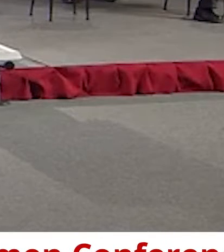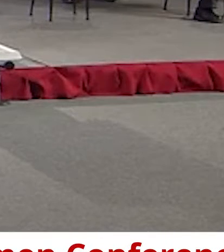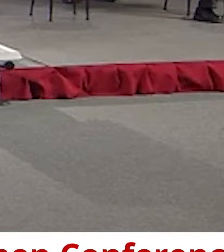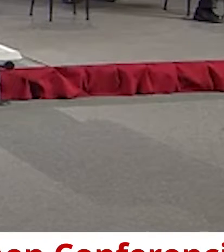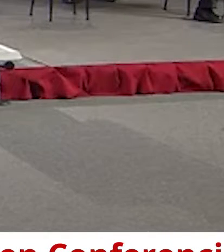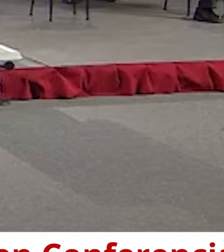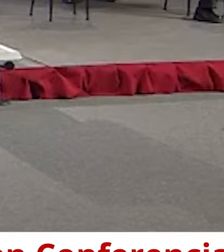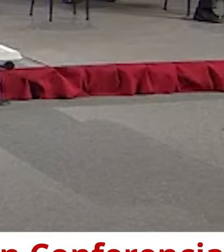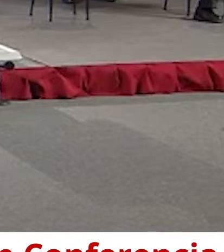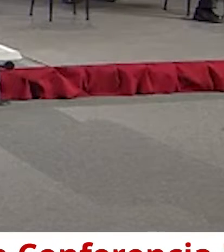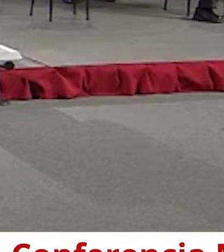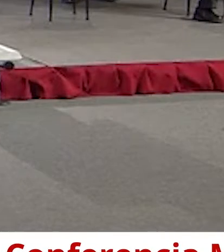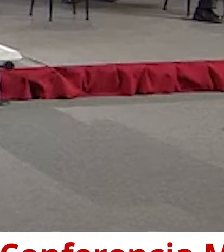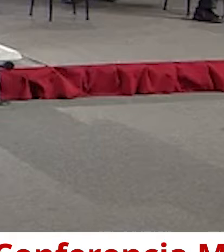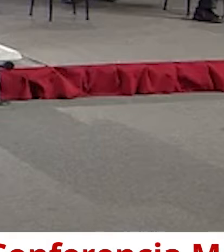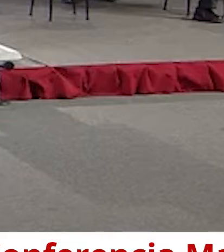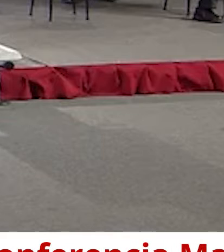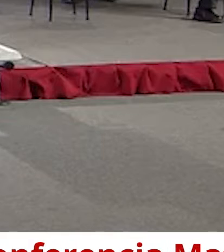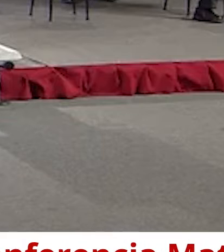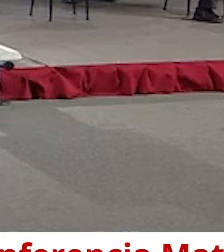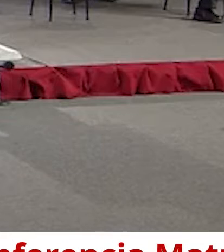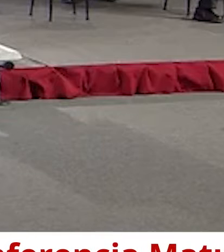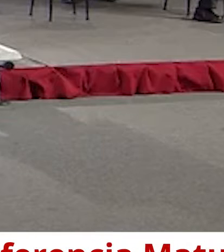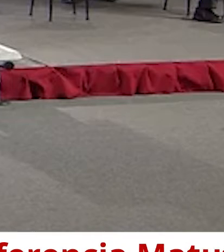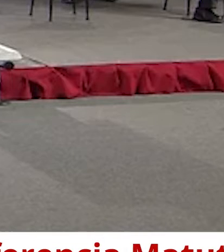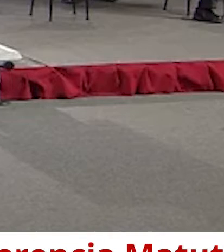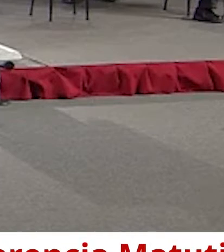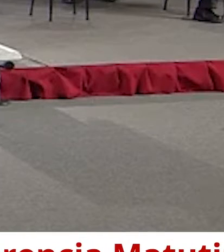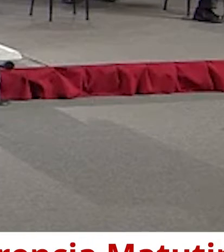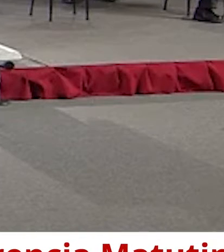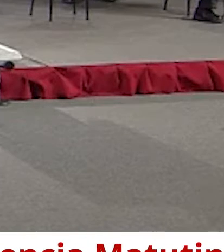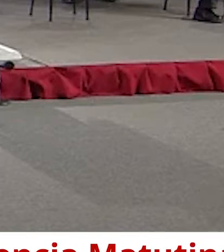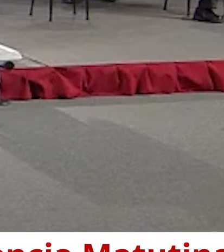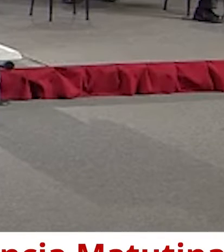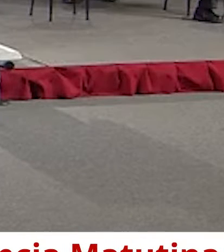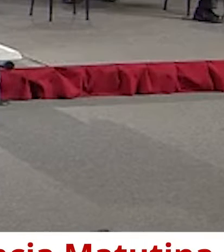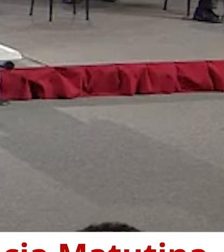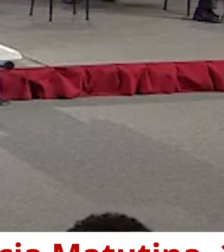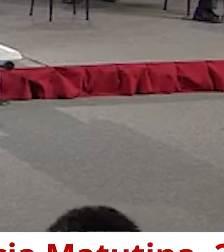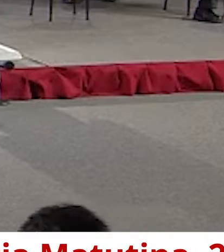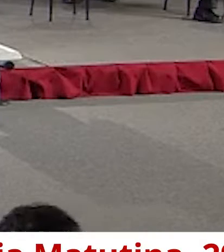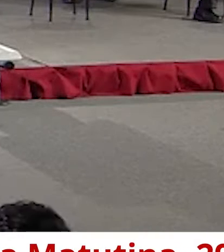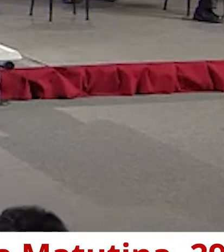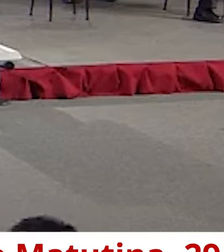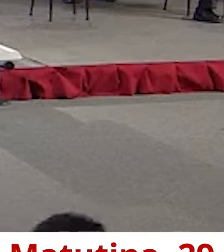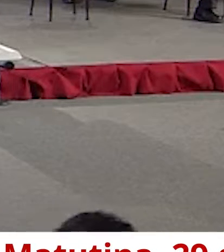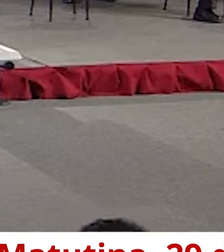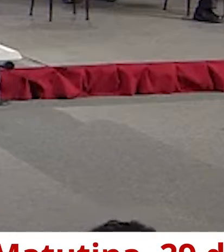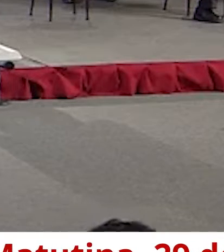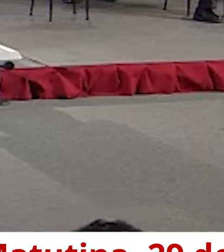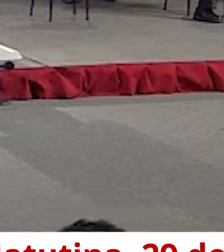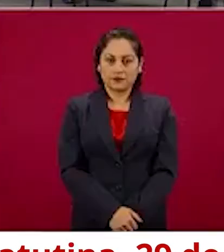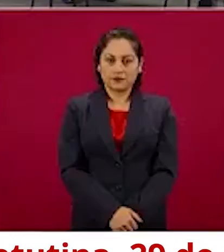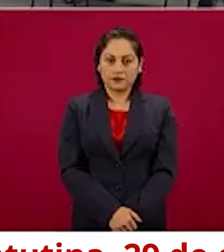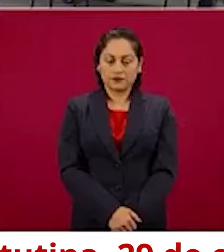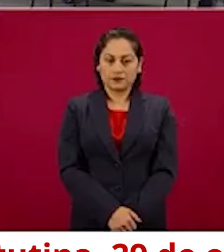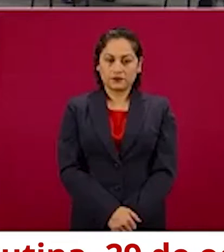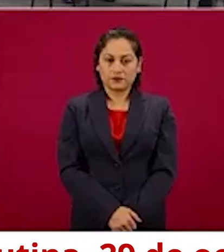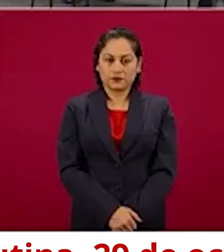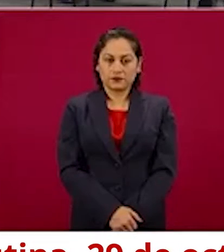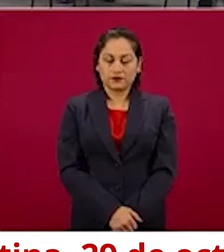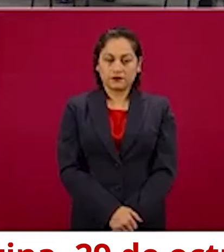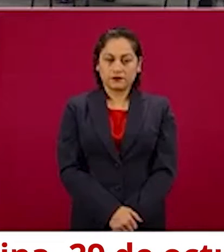Naciones Unidas especializado en contrataciones y tiene una serie de principios muy importantes. El primero es, se quiere asegurar que las